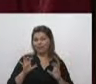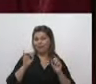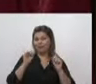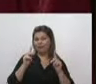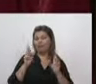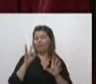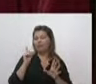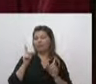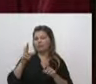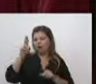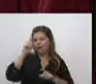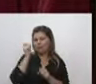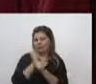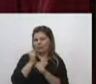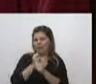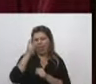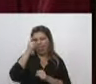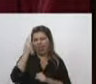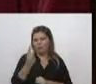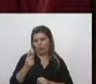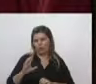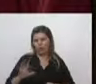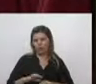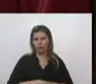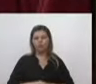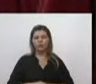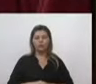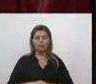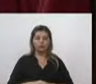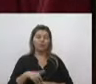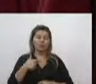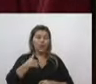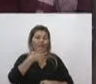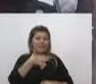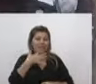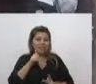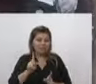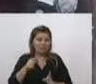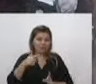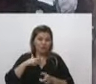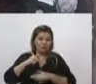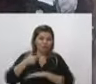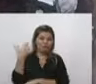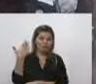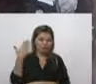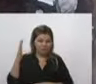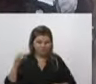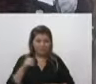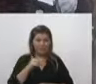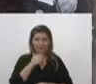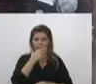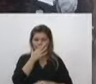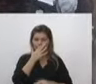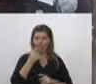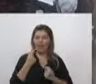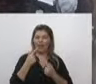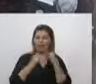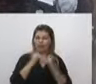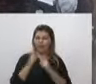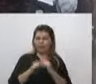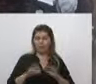lo capitalice confrontando con la oposición, confrontando con el kirchnerismo, que en el Senado lo rechaza el DNU o con otros